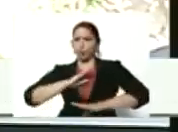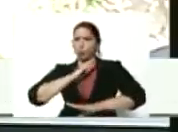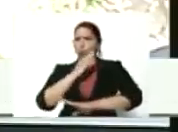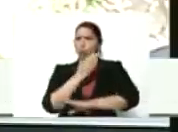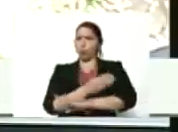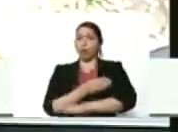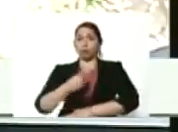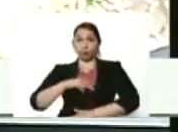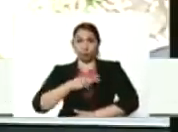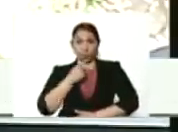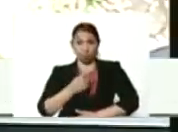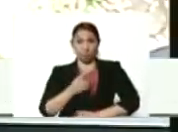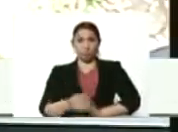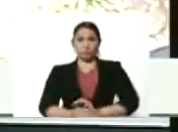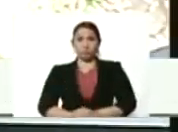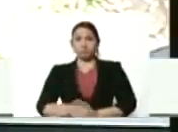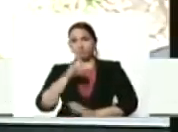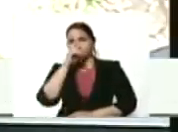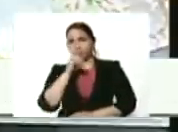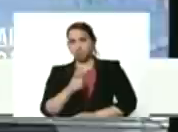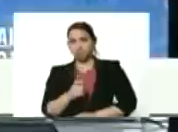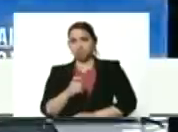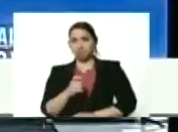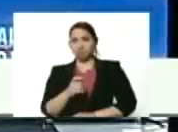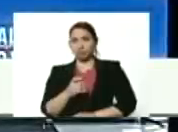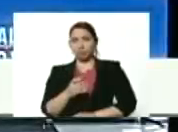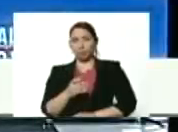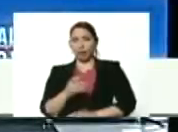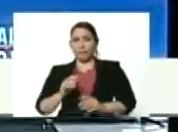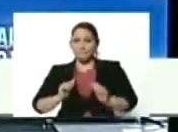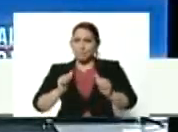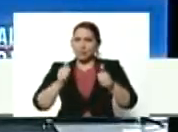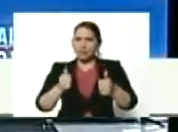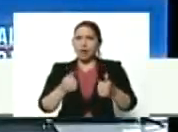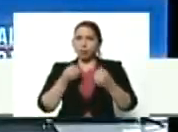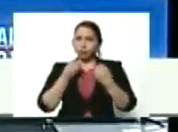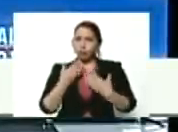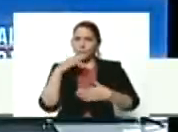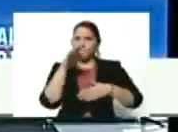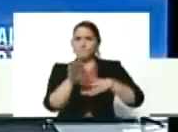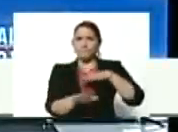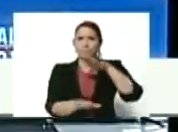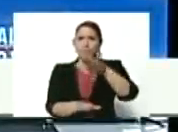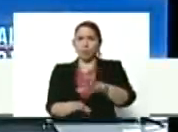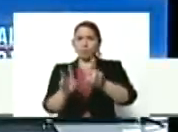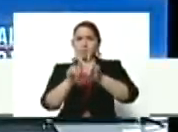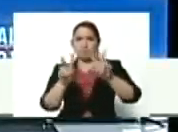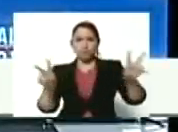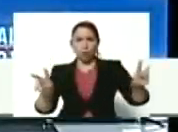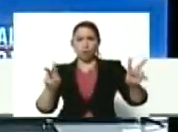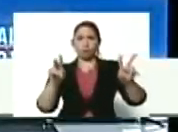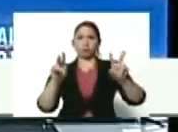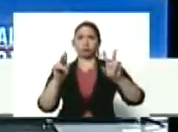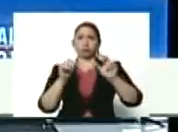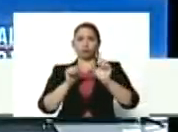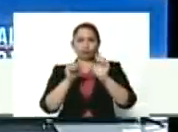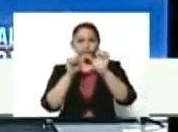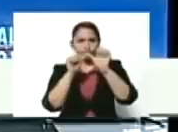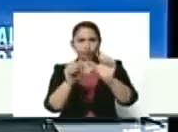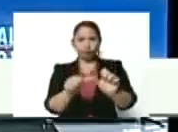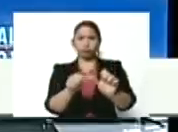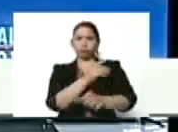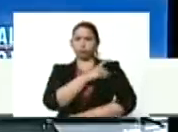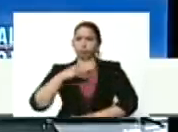lo dijimos. El año ha empezado a buen paso, de paz, de estabilidad, de deseo